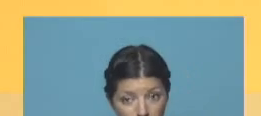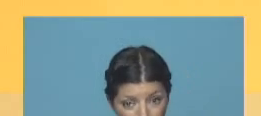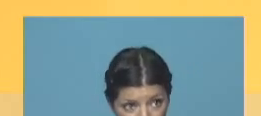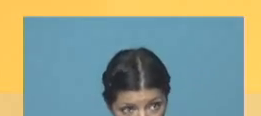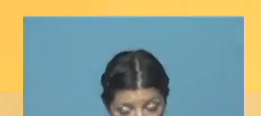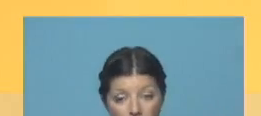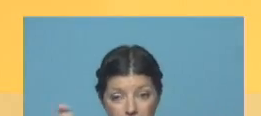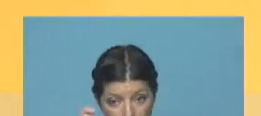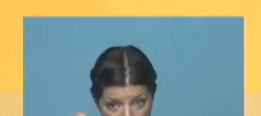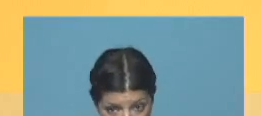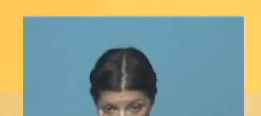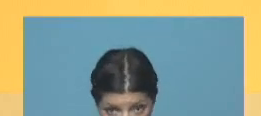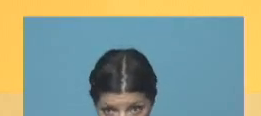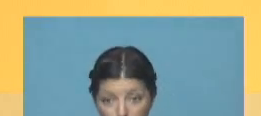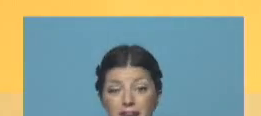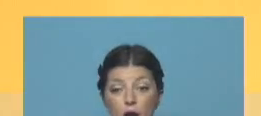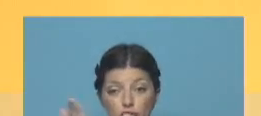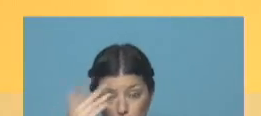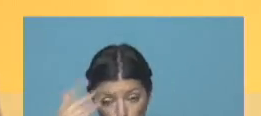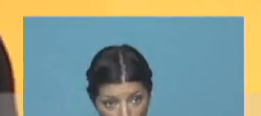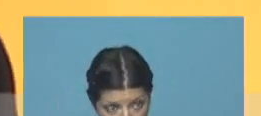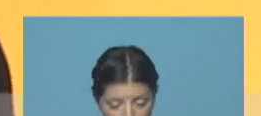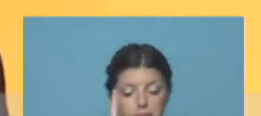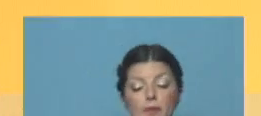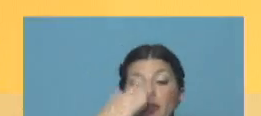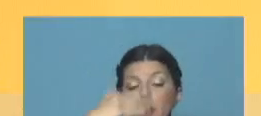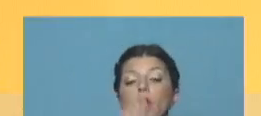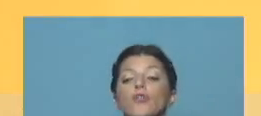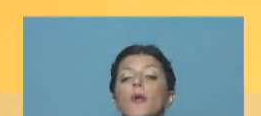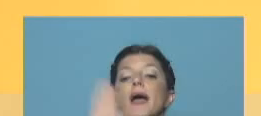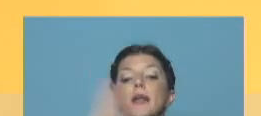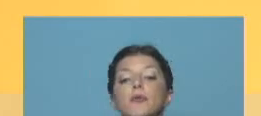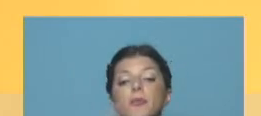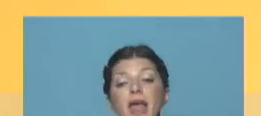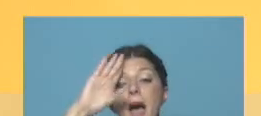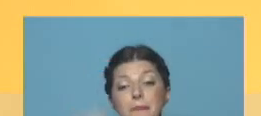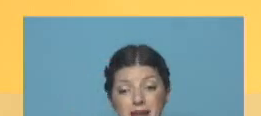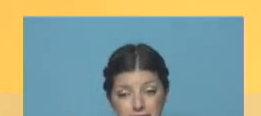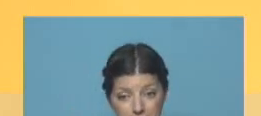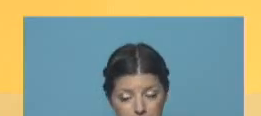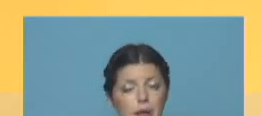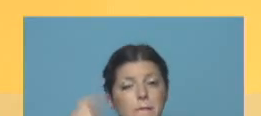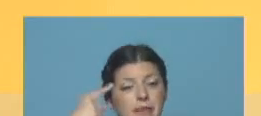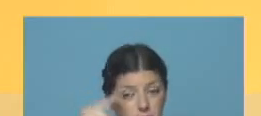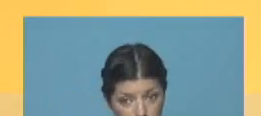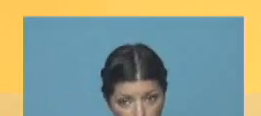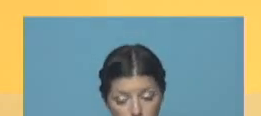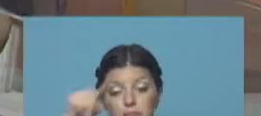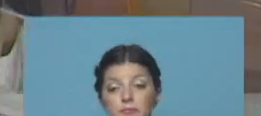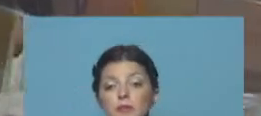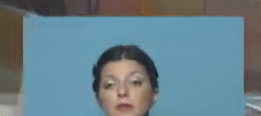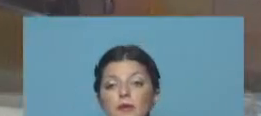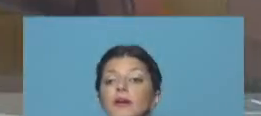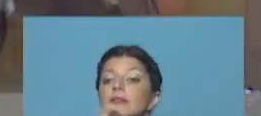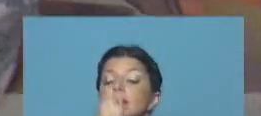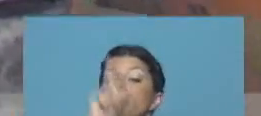mes para reformar la Constitución. La segunda es el papel de las Fuerzas Armadas, es decir, cómo ven el papel de las Fuerzas Armadas. Y la tercera, si la